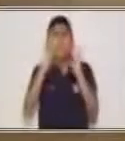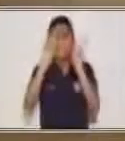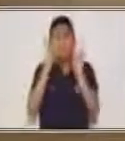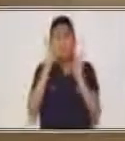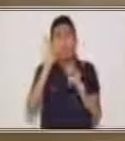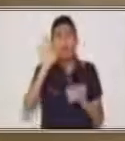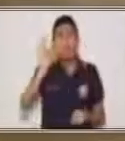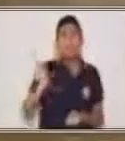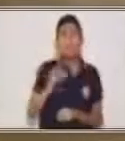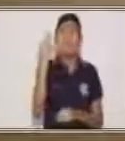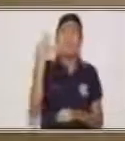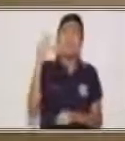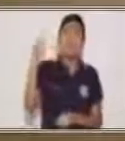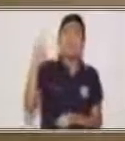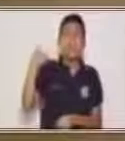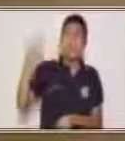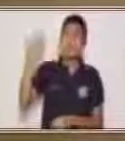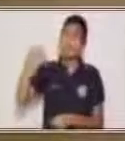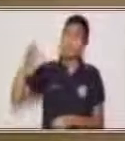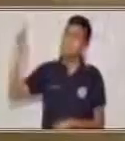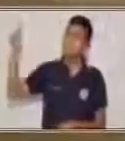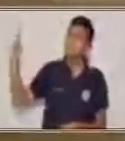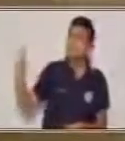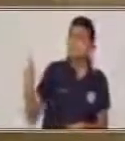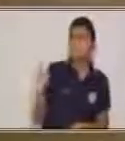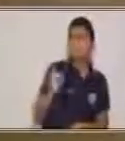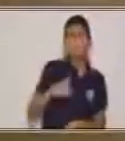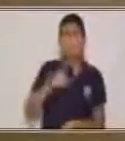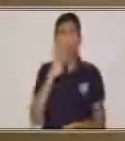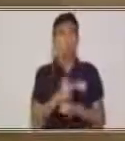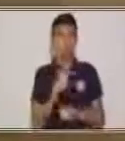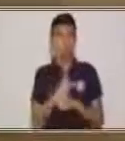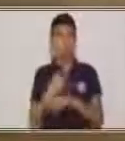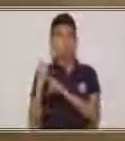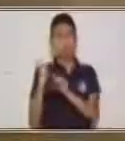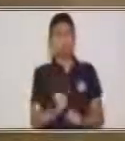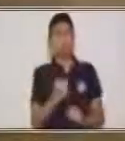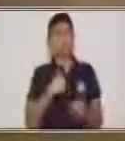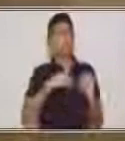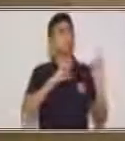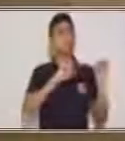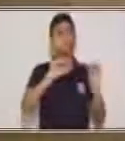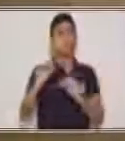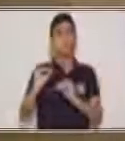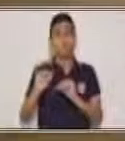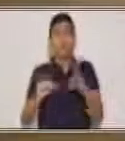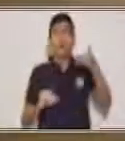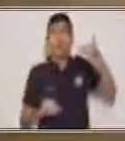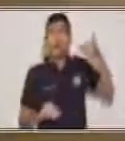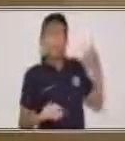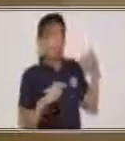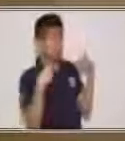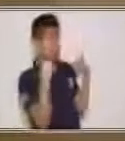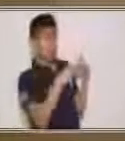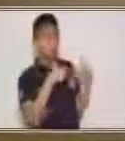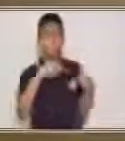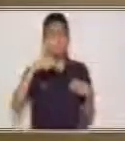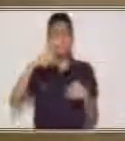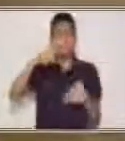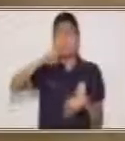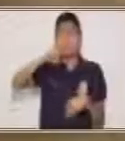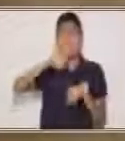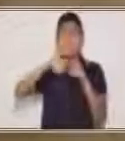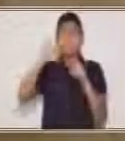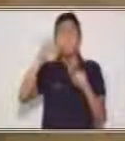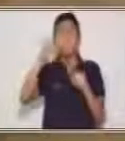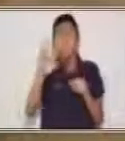francés y el caribe, del inglés y del español. Los antiguos incas llegaron a México y se establecieron en Santa Rosa, Jutiapa